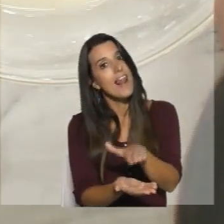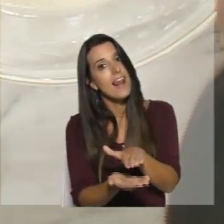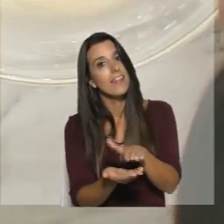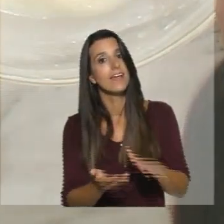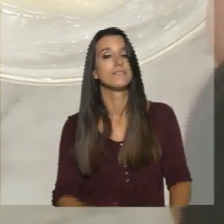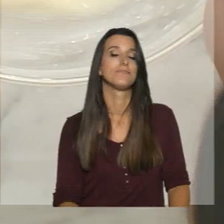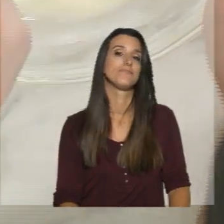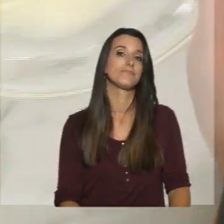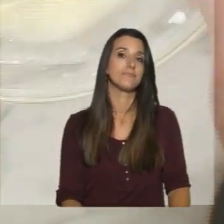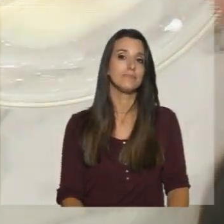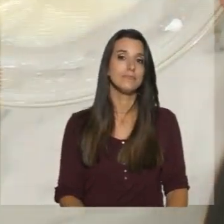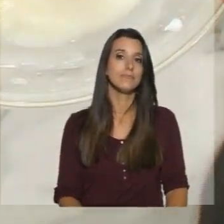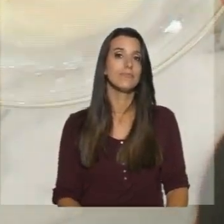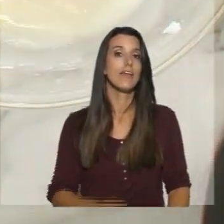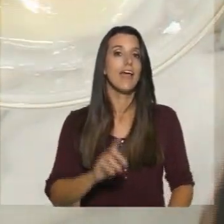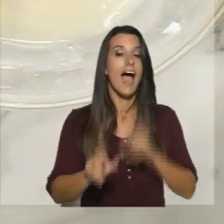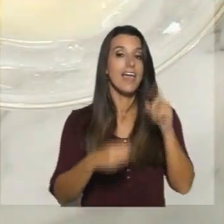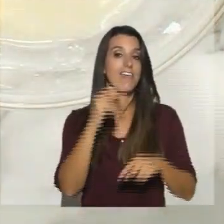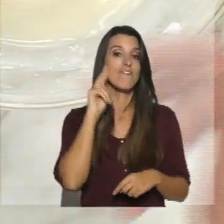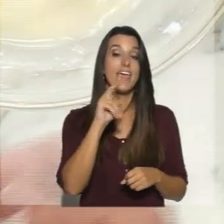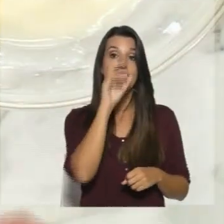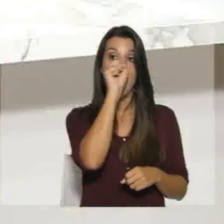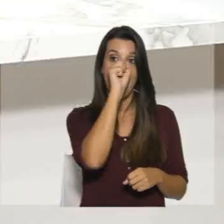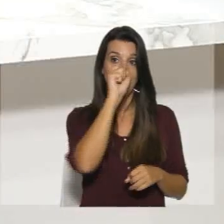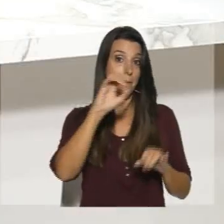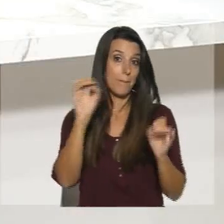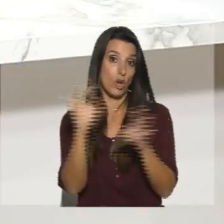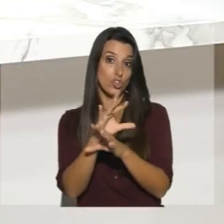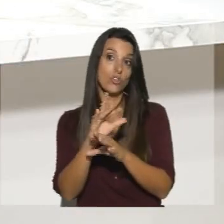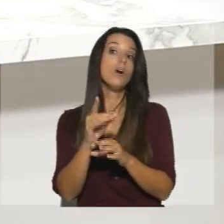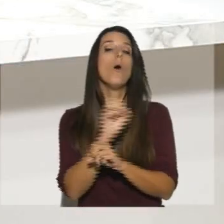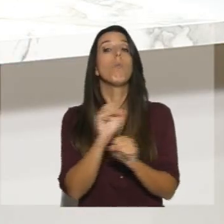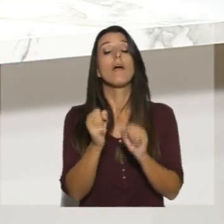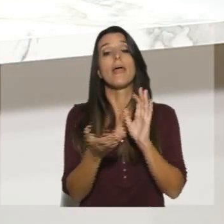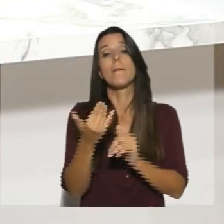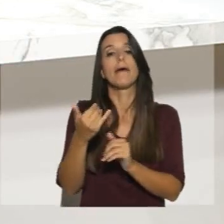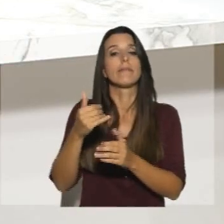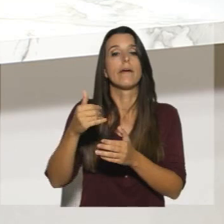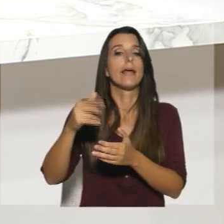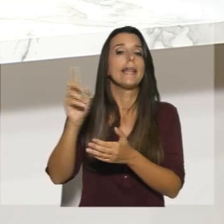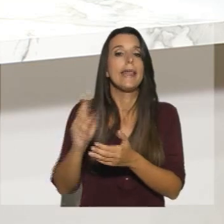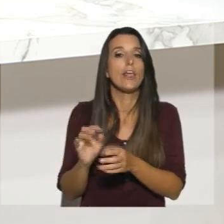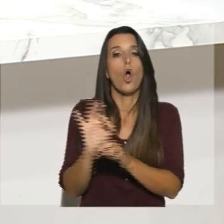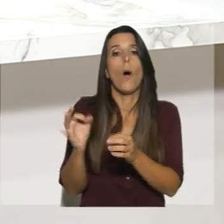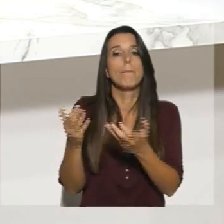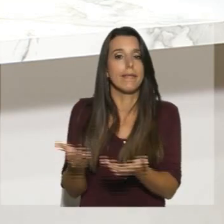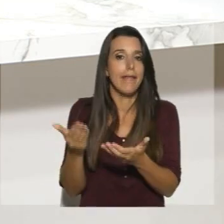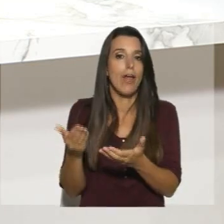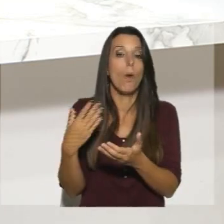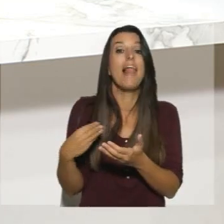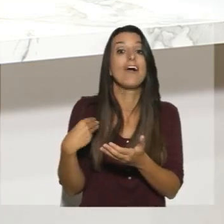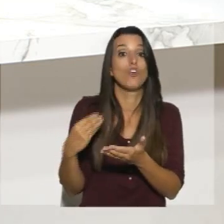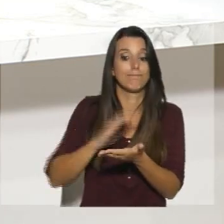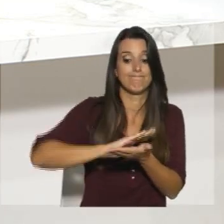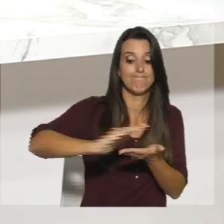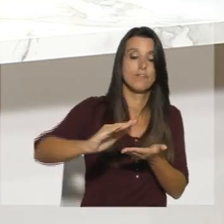Claro. Y ahí tenemos el bañito que ahí tenemos el baño de naranja. Como te decía, a vos te puede gustar más líquido o más espeso, depende. También tenés dos opciones, que